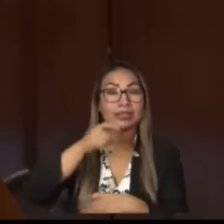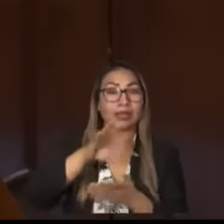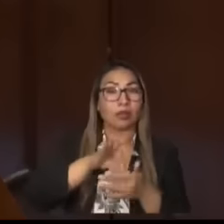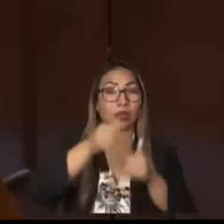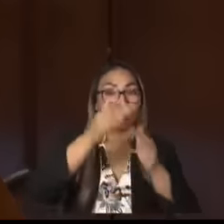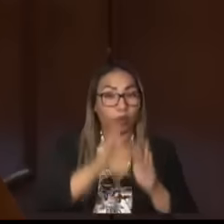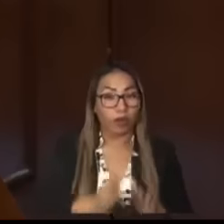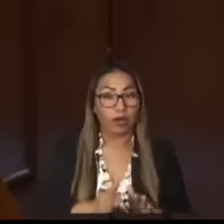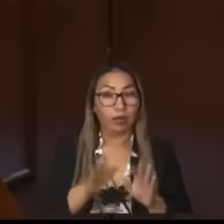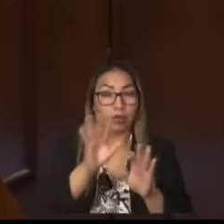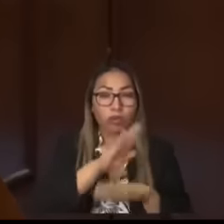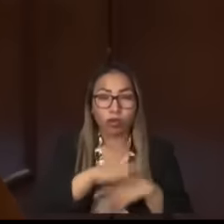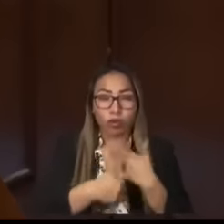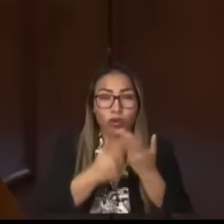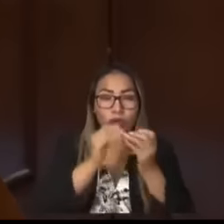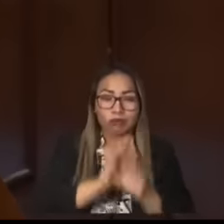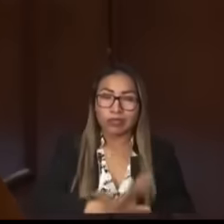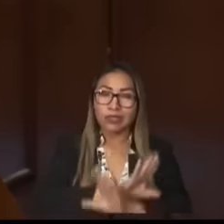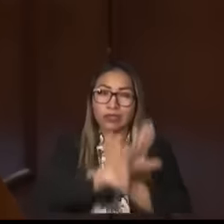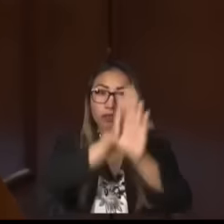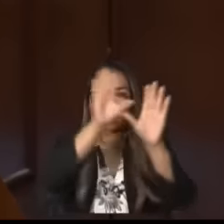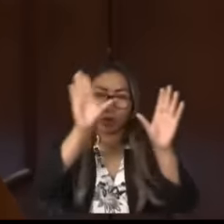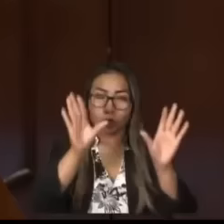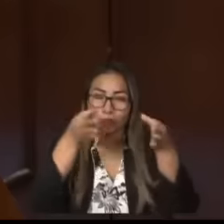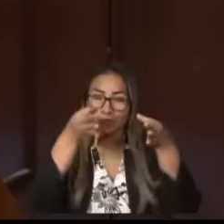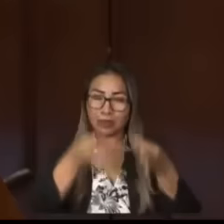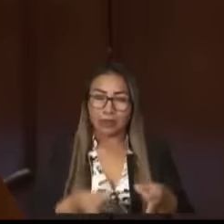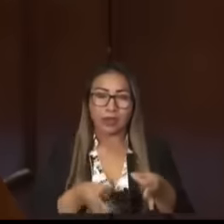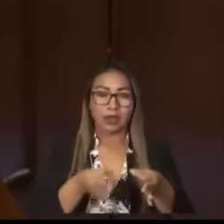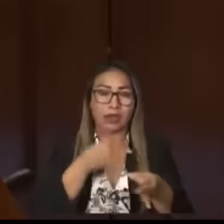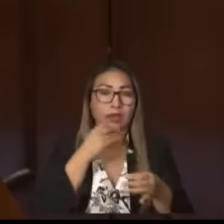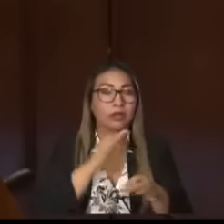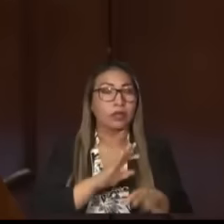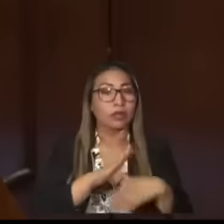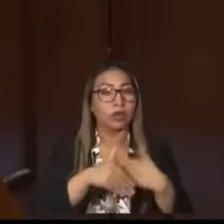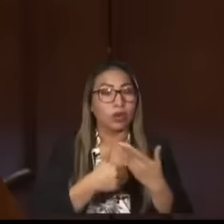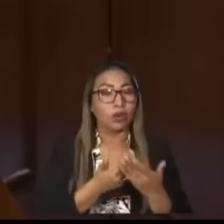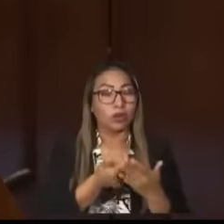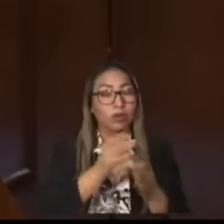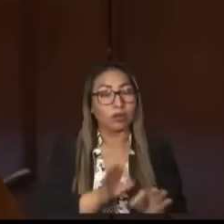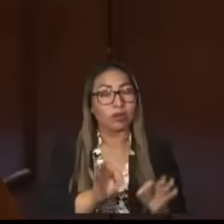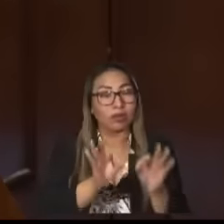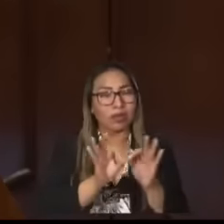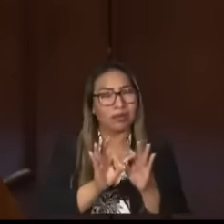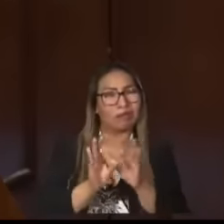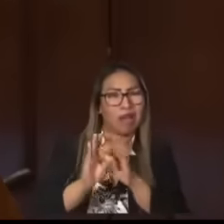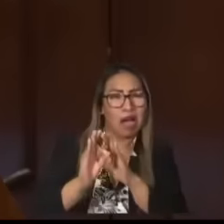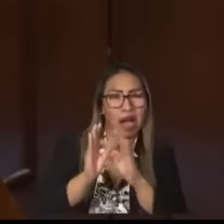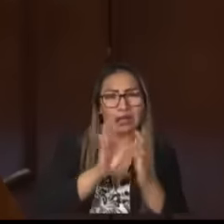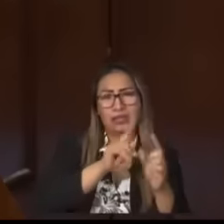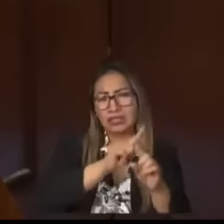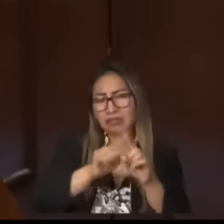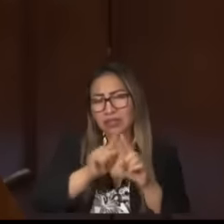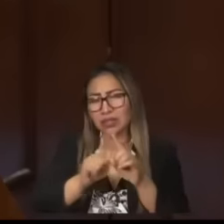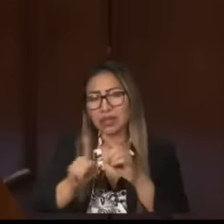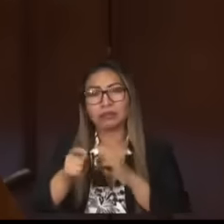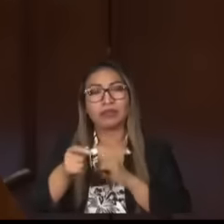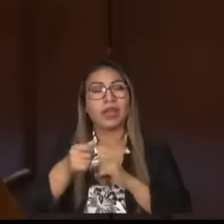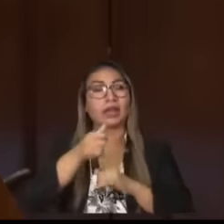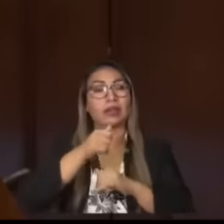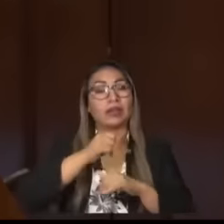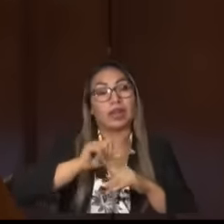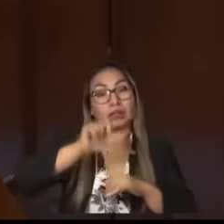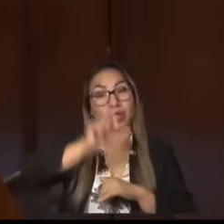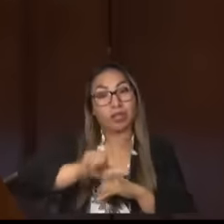pueblo. Transparencia frente a la corrupción, frente a la actitud